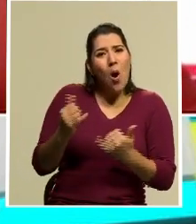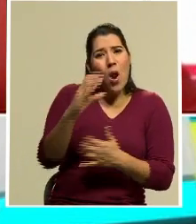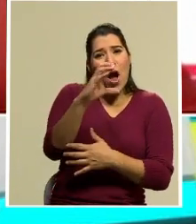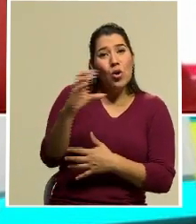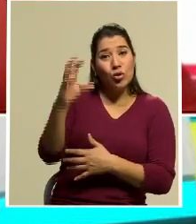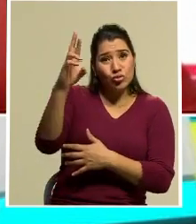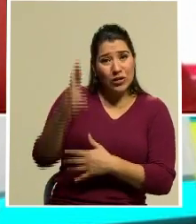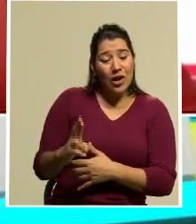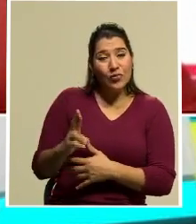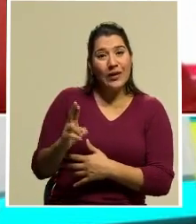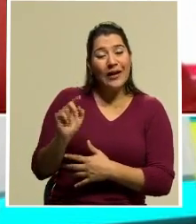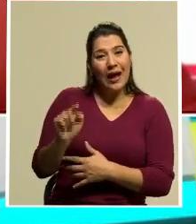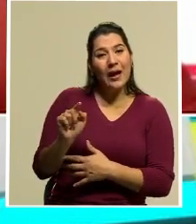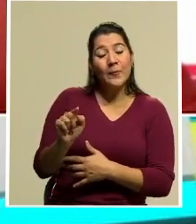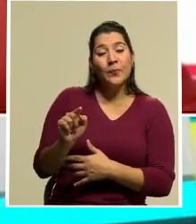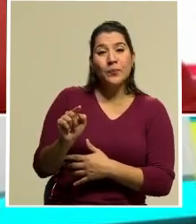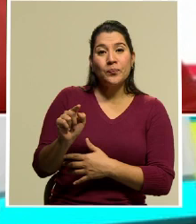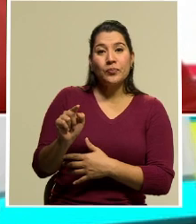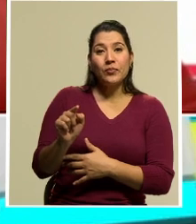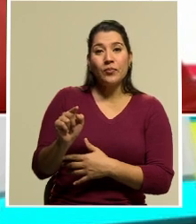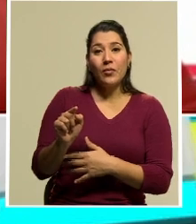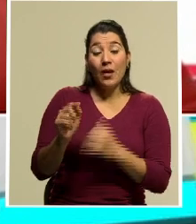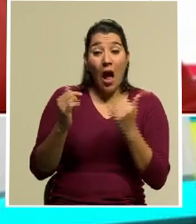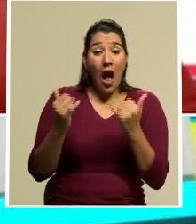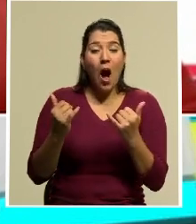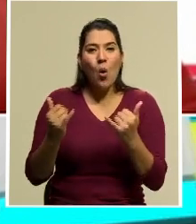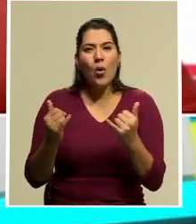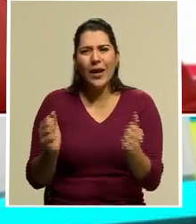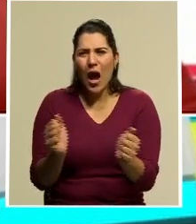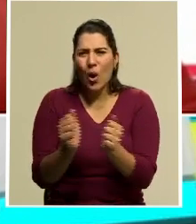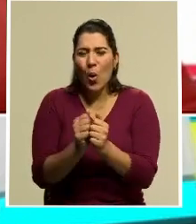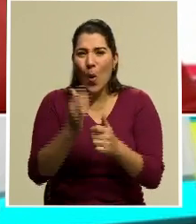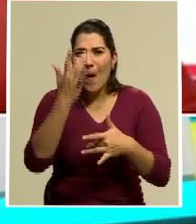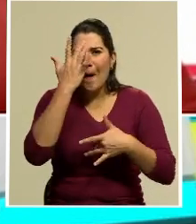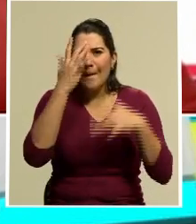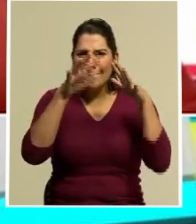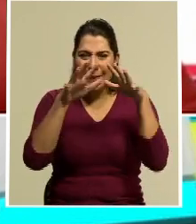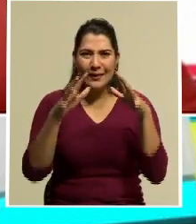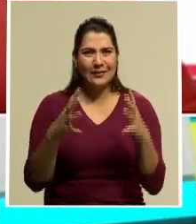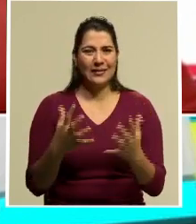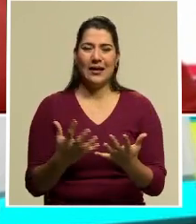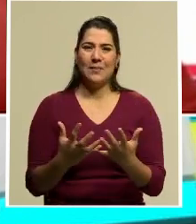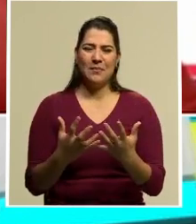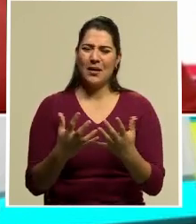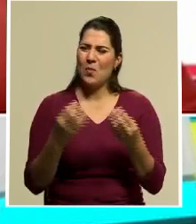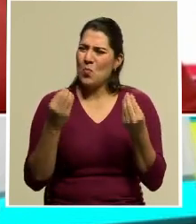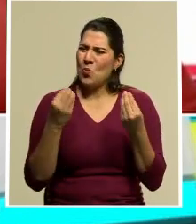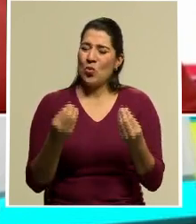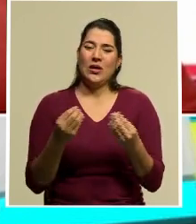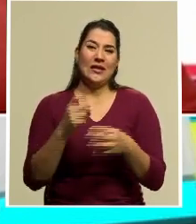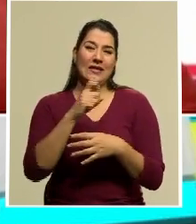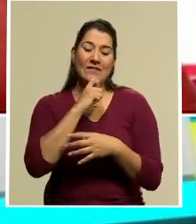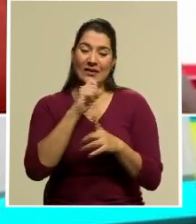no solamente en medio de una pandemia ya de por sí muy crítica la situación,